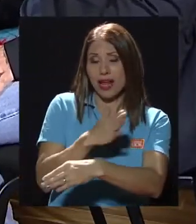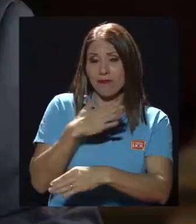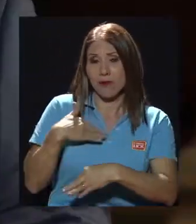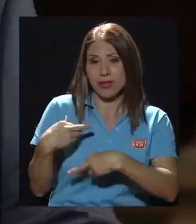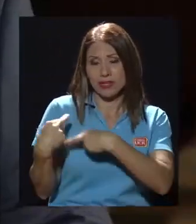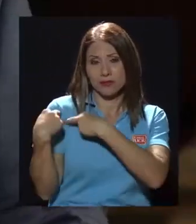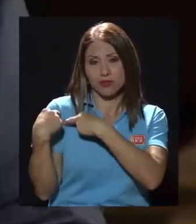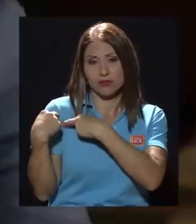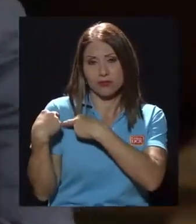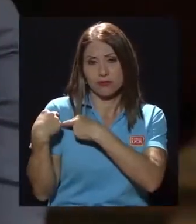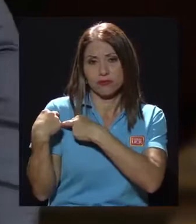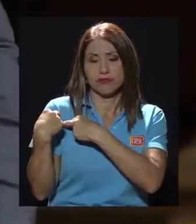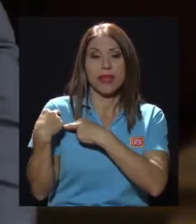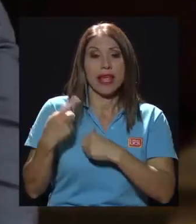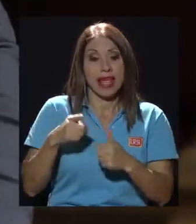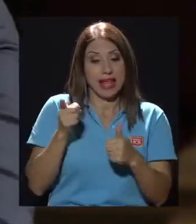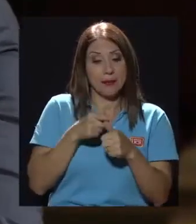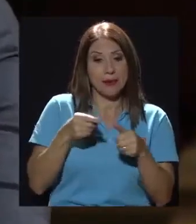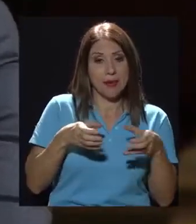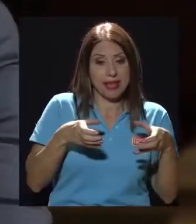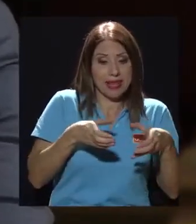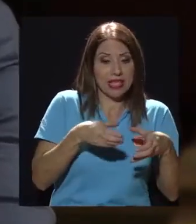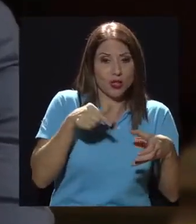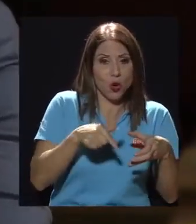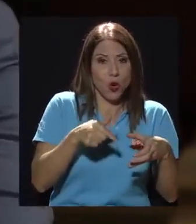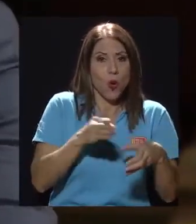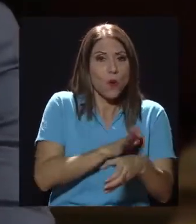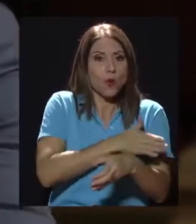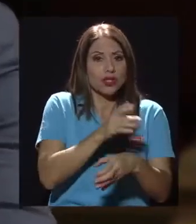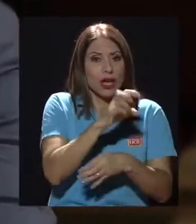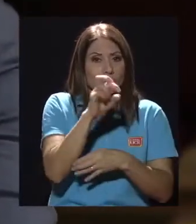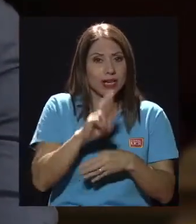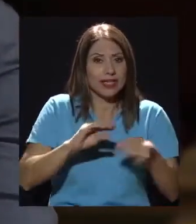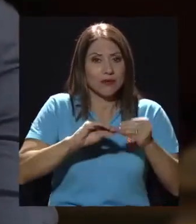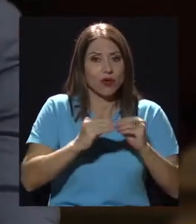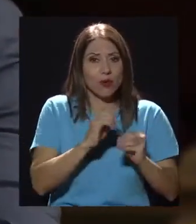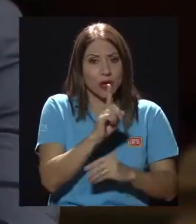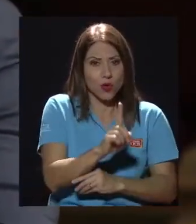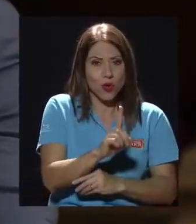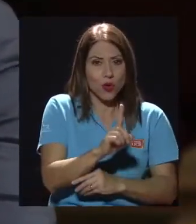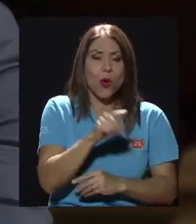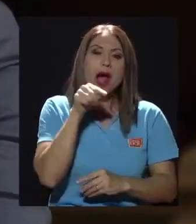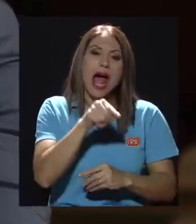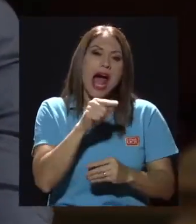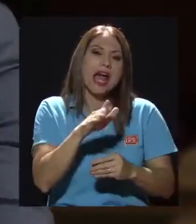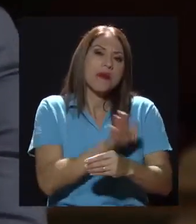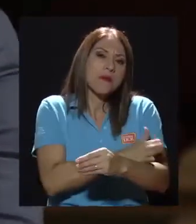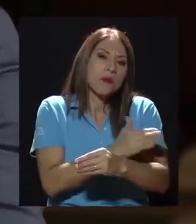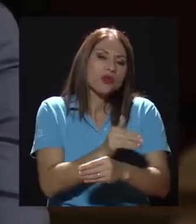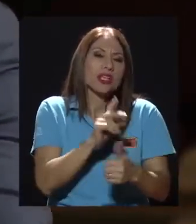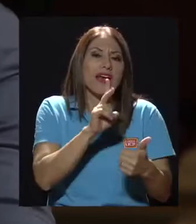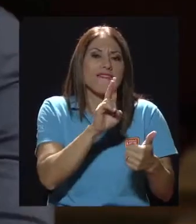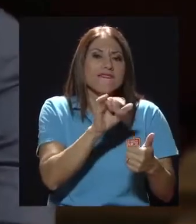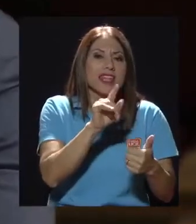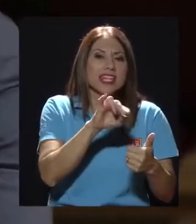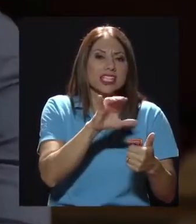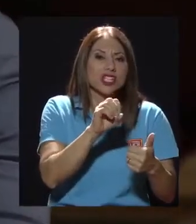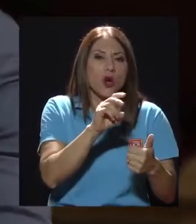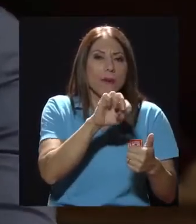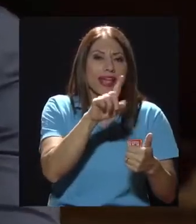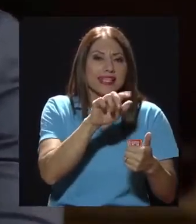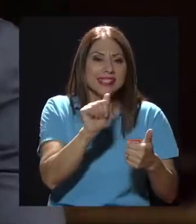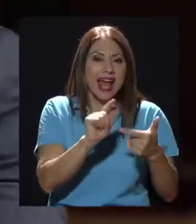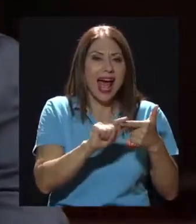Sí. Y tanto en el primer disco, en el Música Costarricense Volumen 1, donde hubo obras de Vinicio Mesa, Carlos